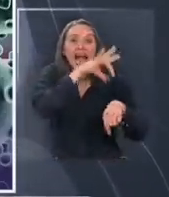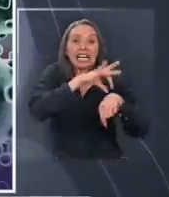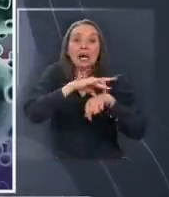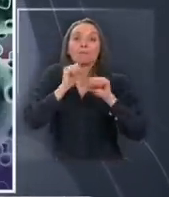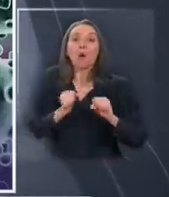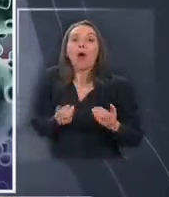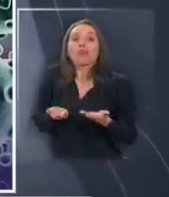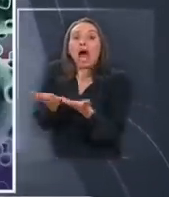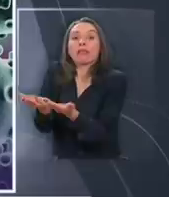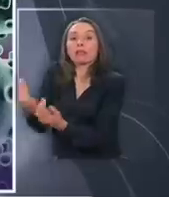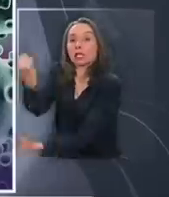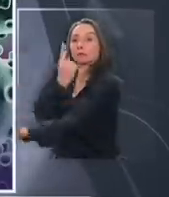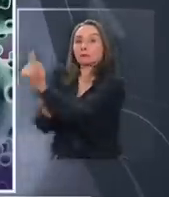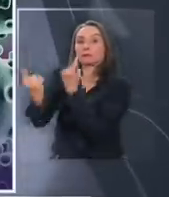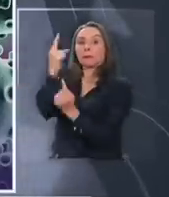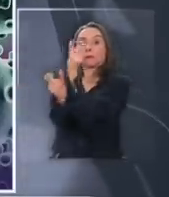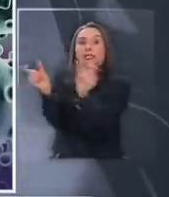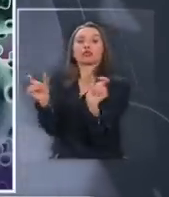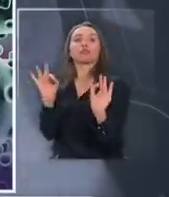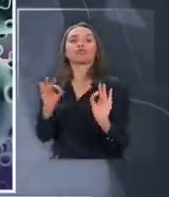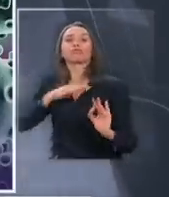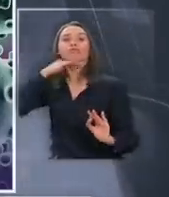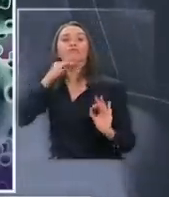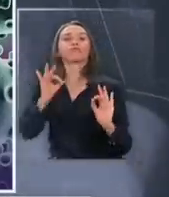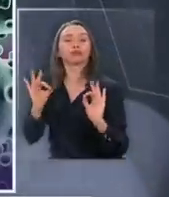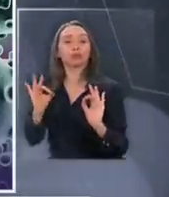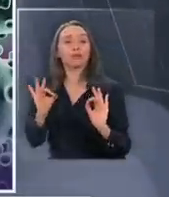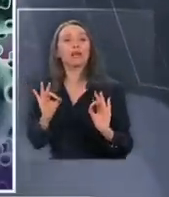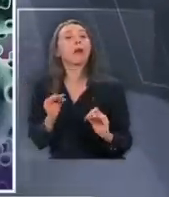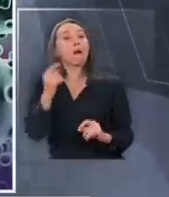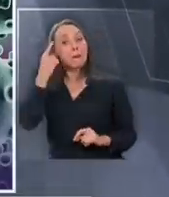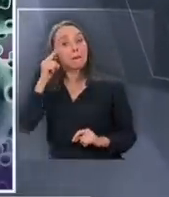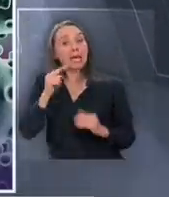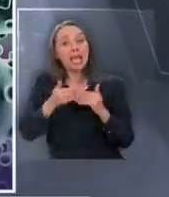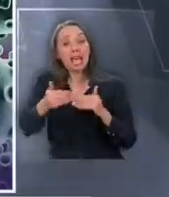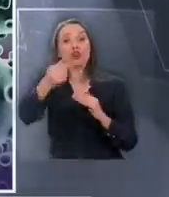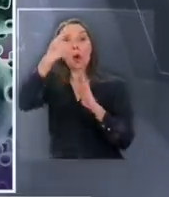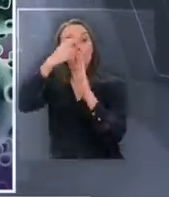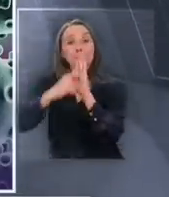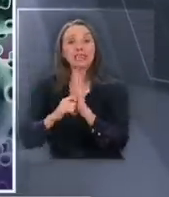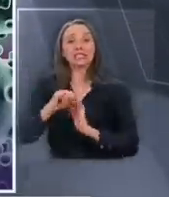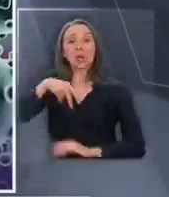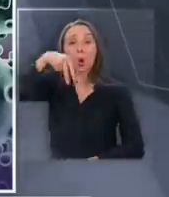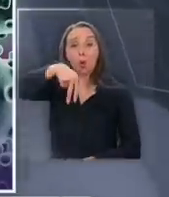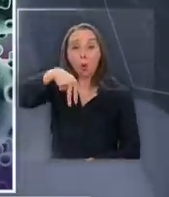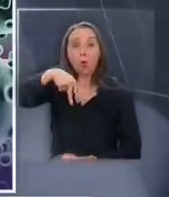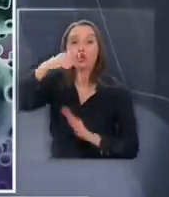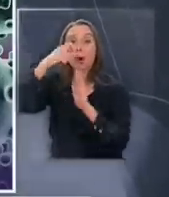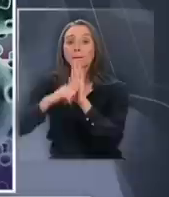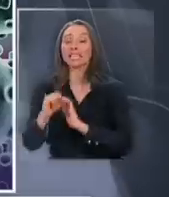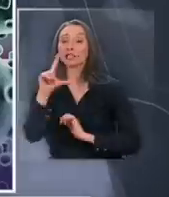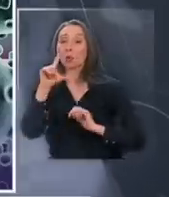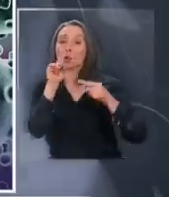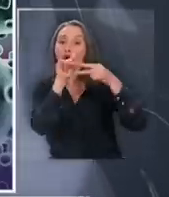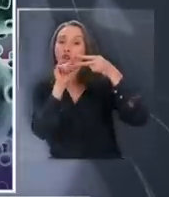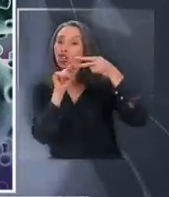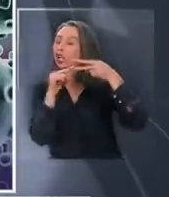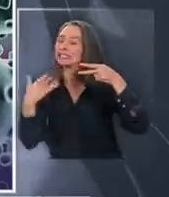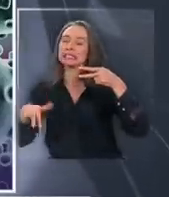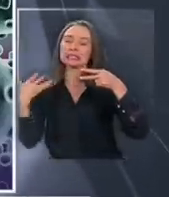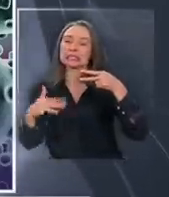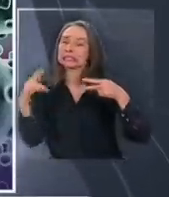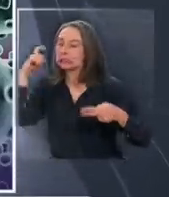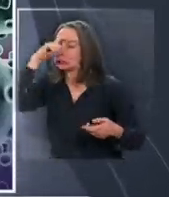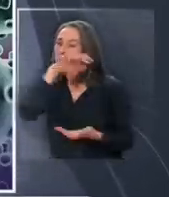la población, pero probablemente el resto de junio y julio serán meses muy